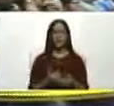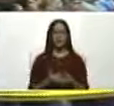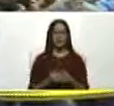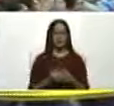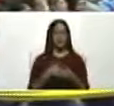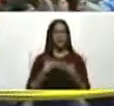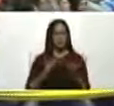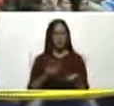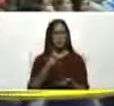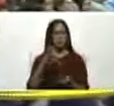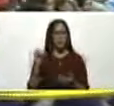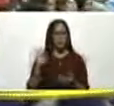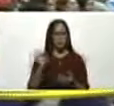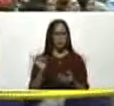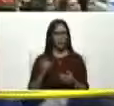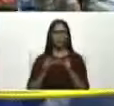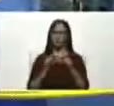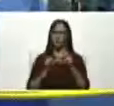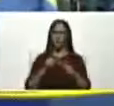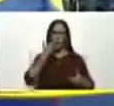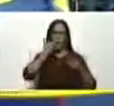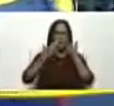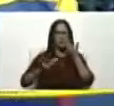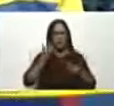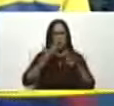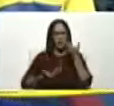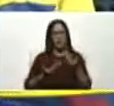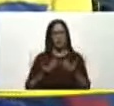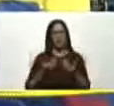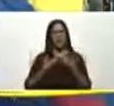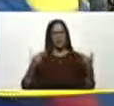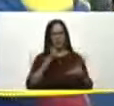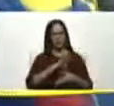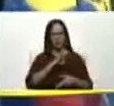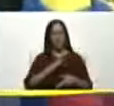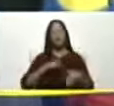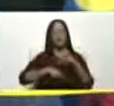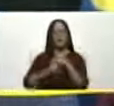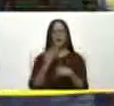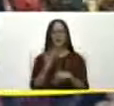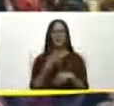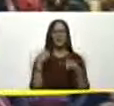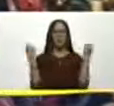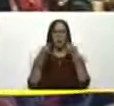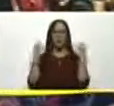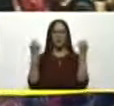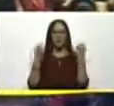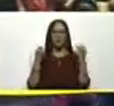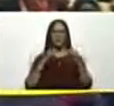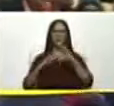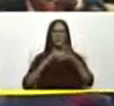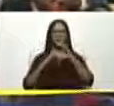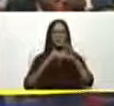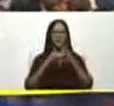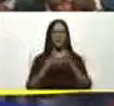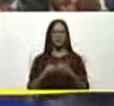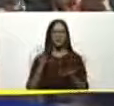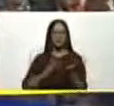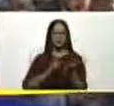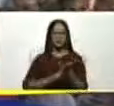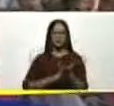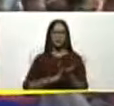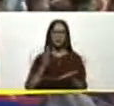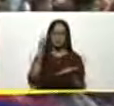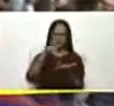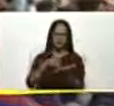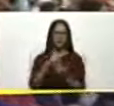dando el 100% y nos sigan insultando en las redes. Vamos de frente con esa campaña comunicacional para que la verdad llegue